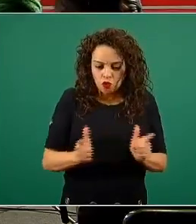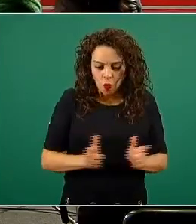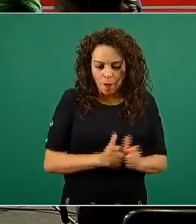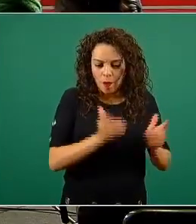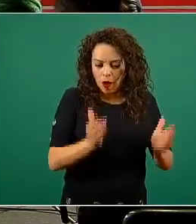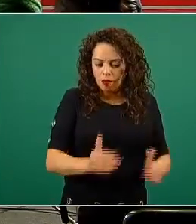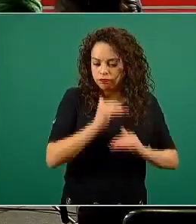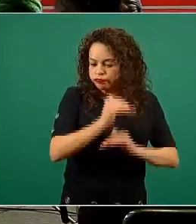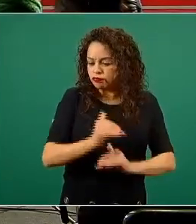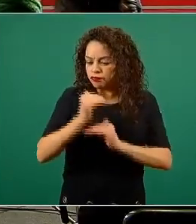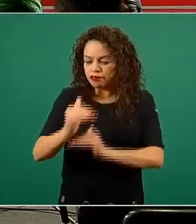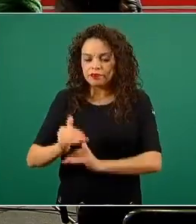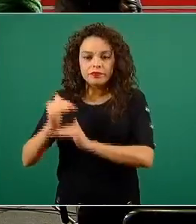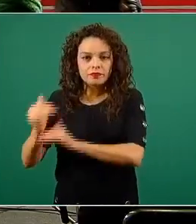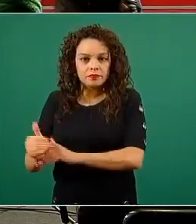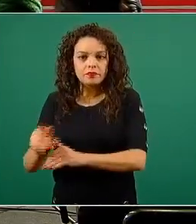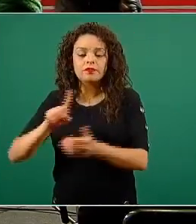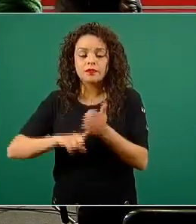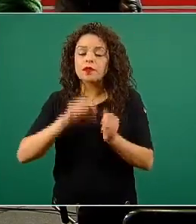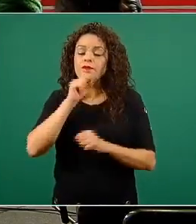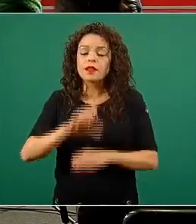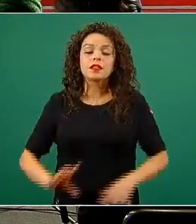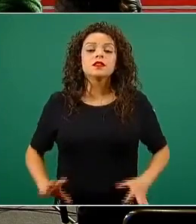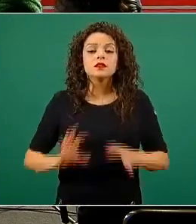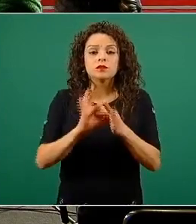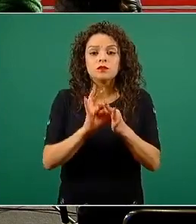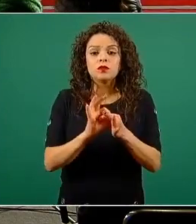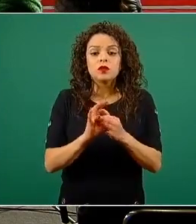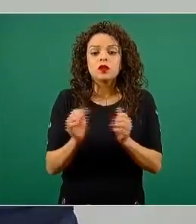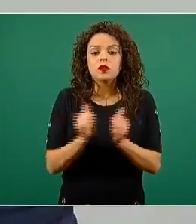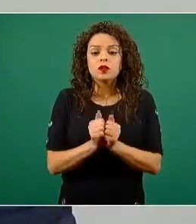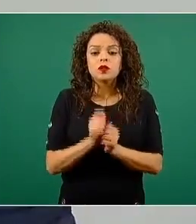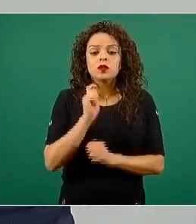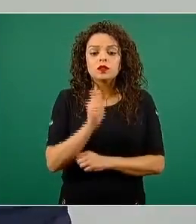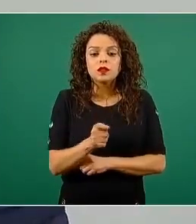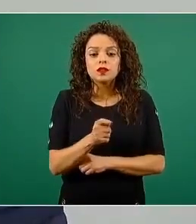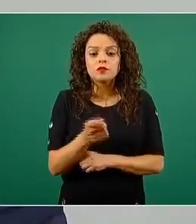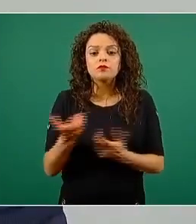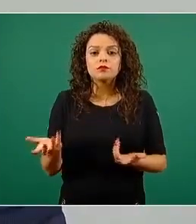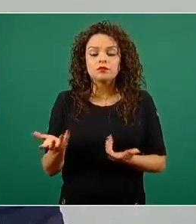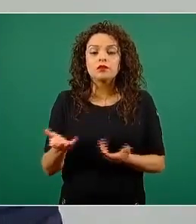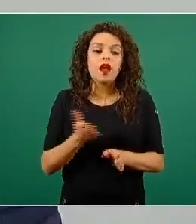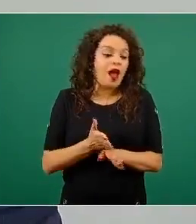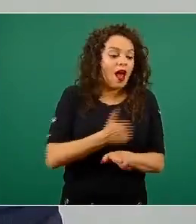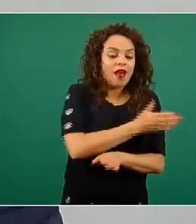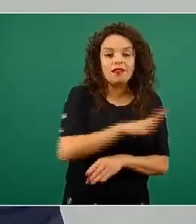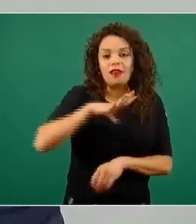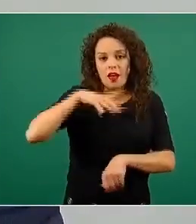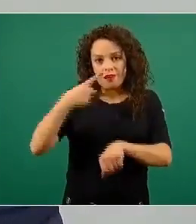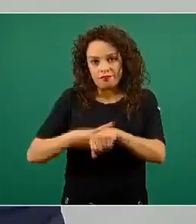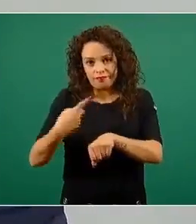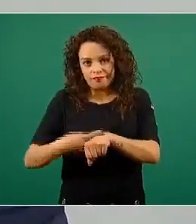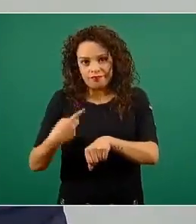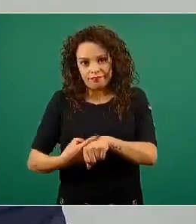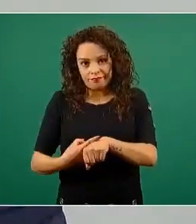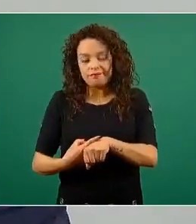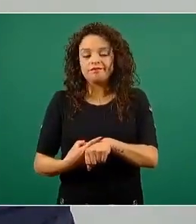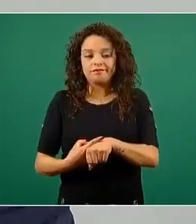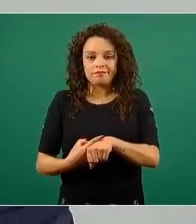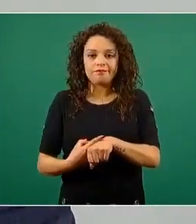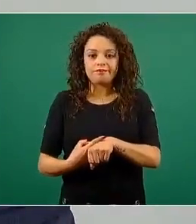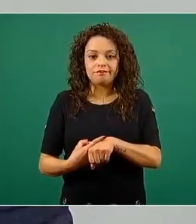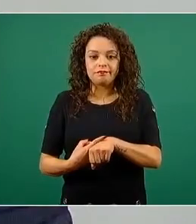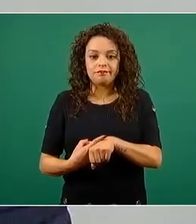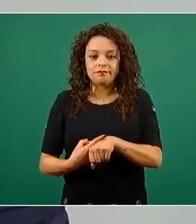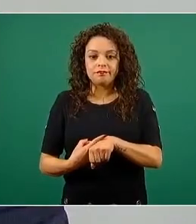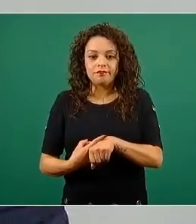esto, también con la presencia de las comorbilidades y de los factores de riesgo, para que